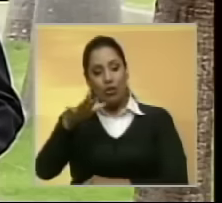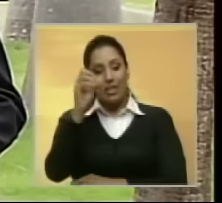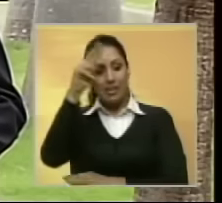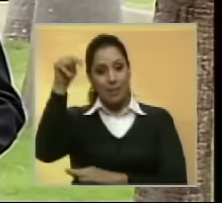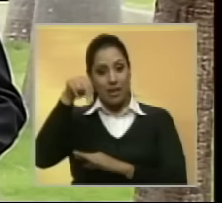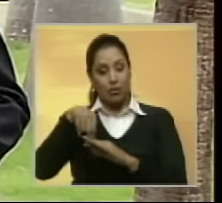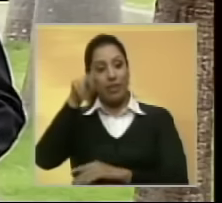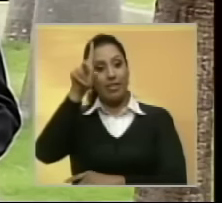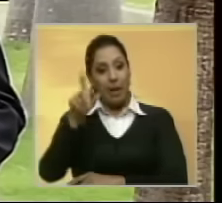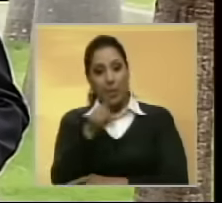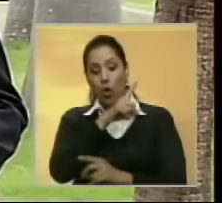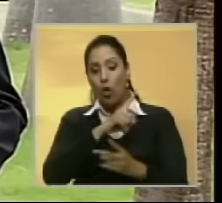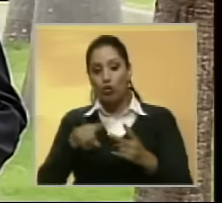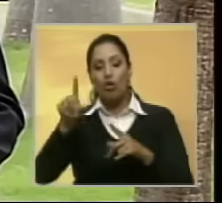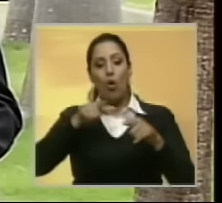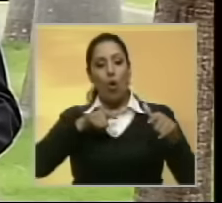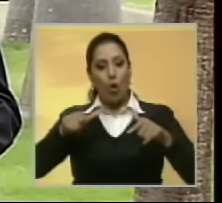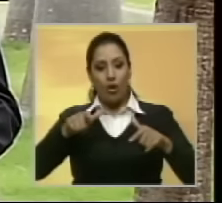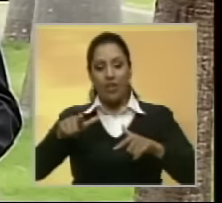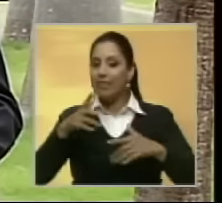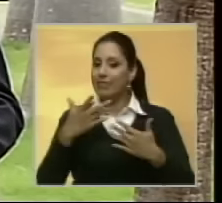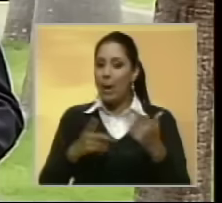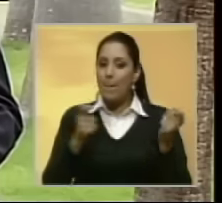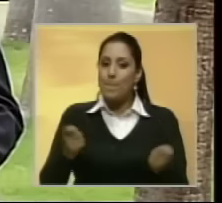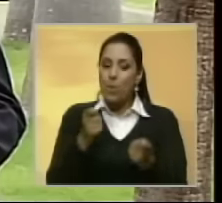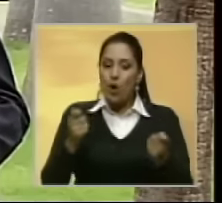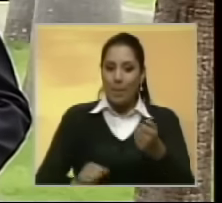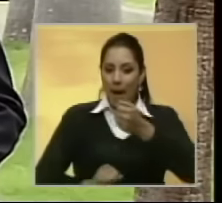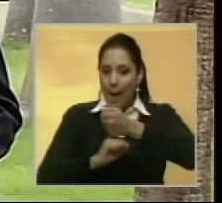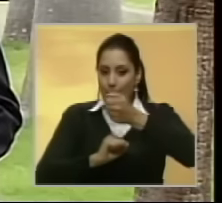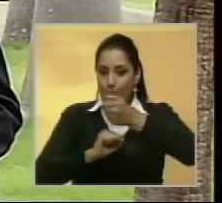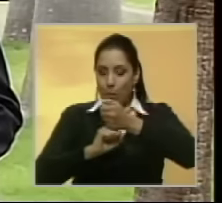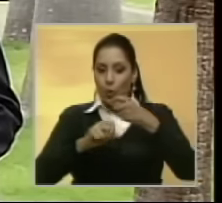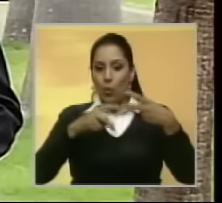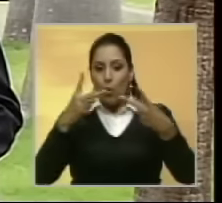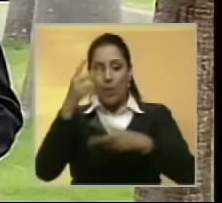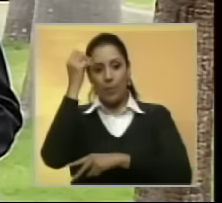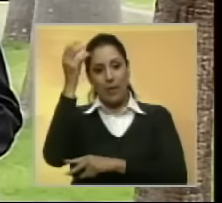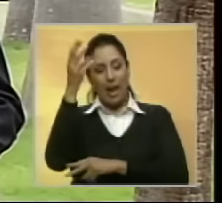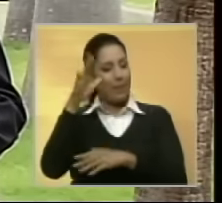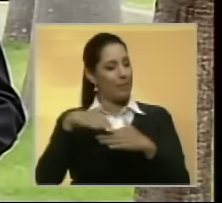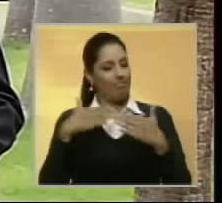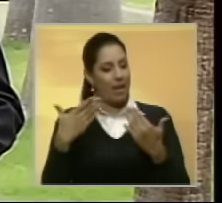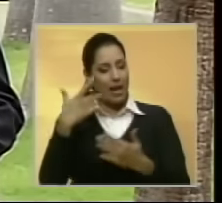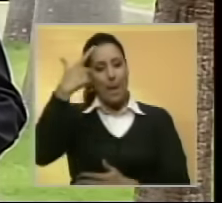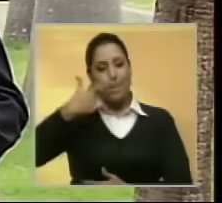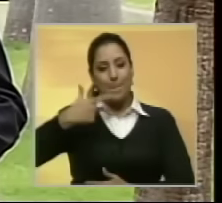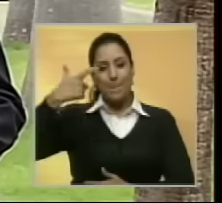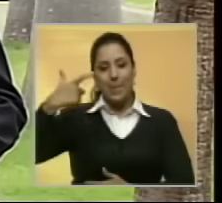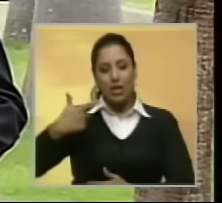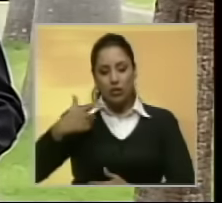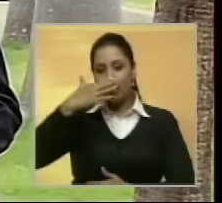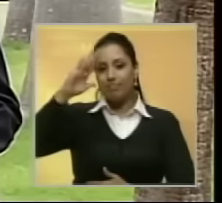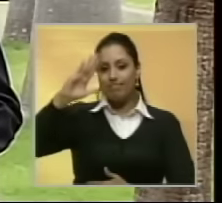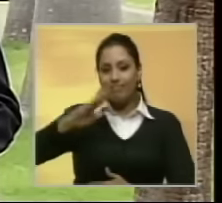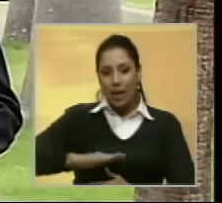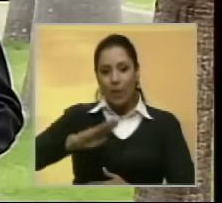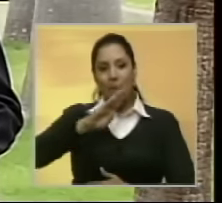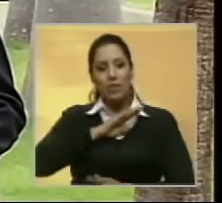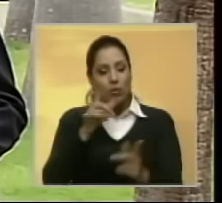Legislativo, y también ha estado coordinando los programas de apoyo del Parlamento para pacientes menores que